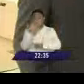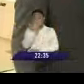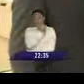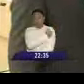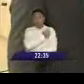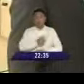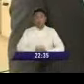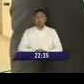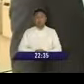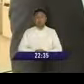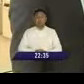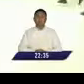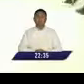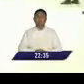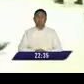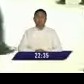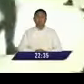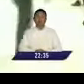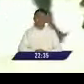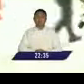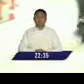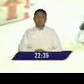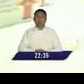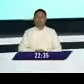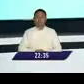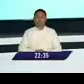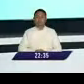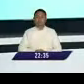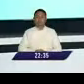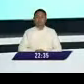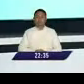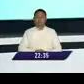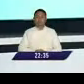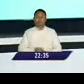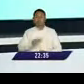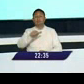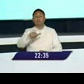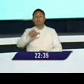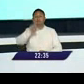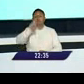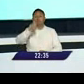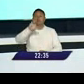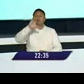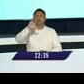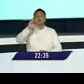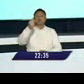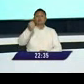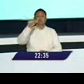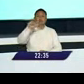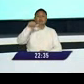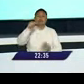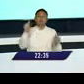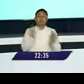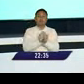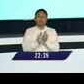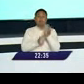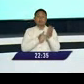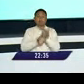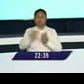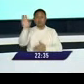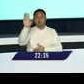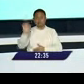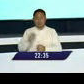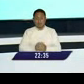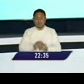dosis. Informó Mauricio Sánchez. ARCSA y el Ministerio de Salud Pública estarían desarrollando un